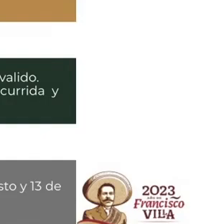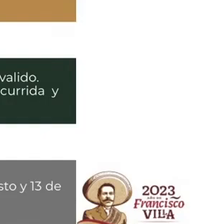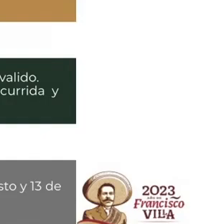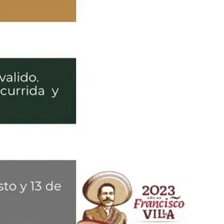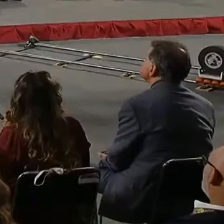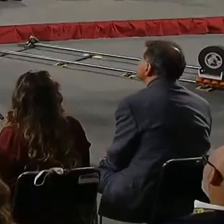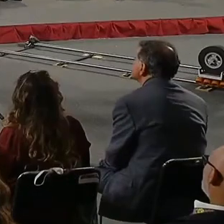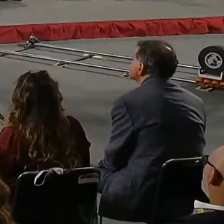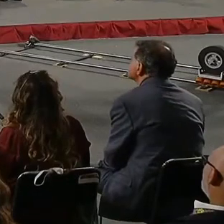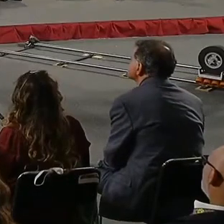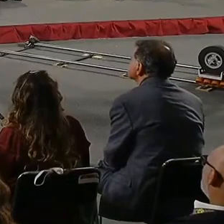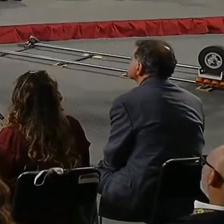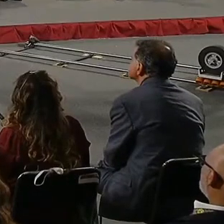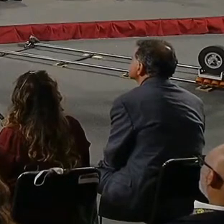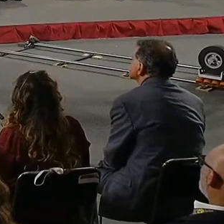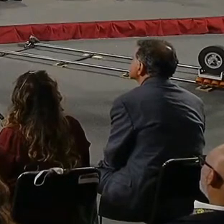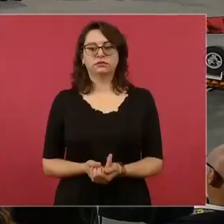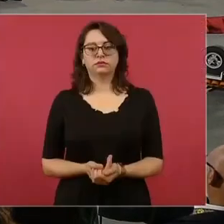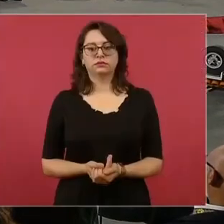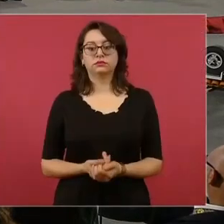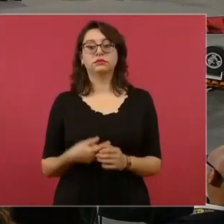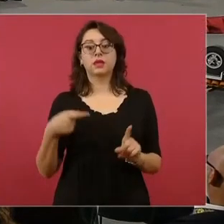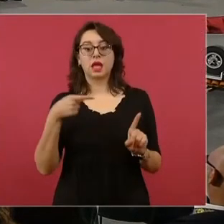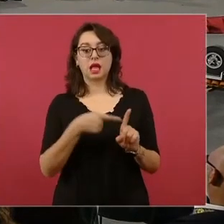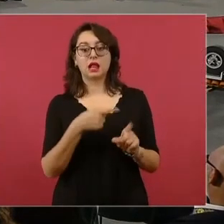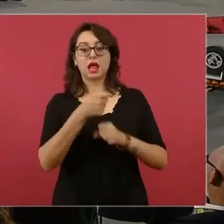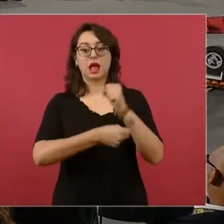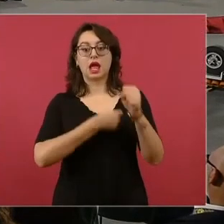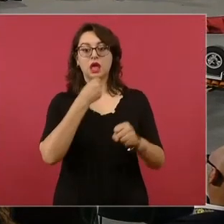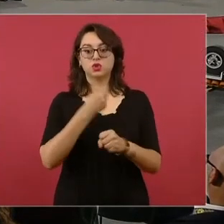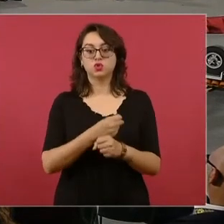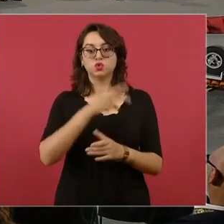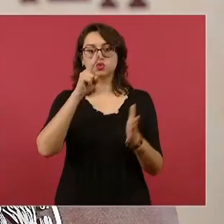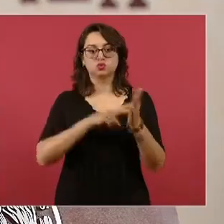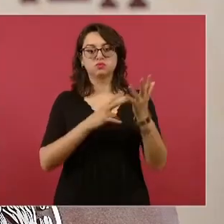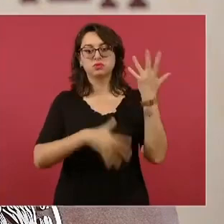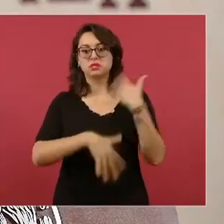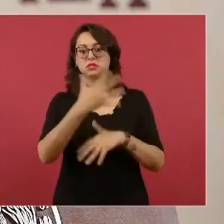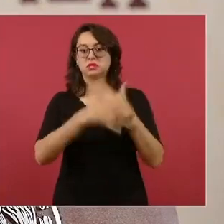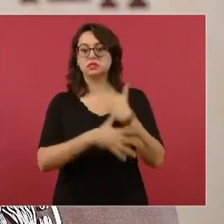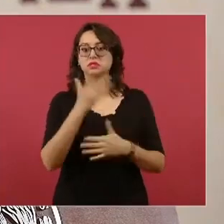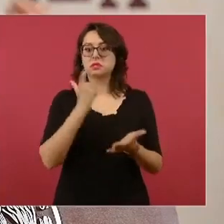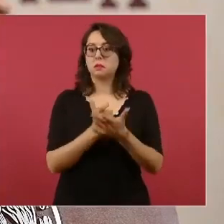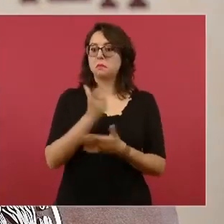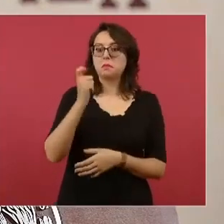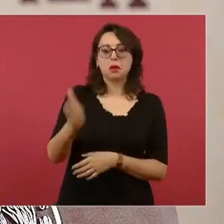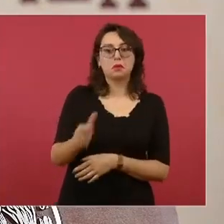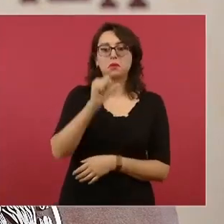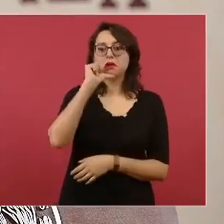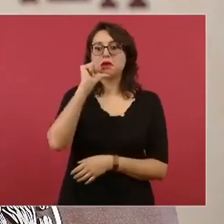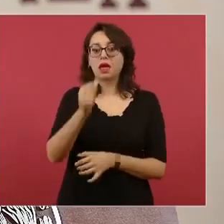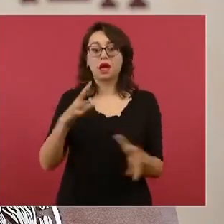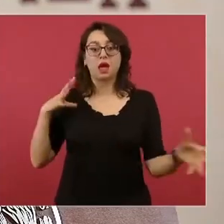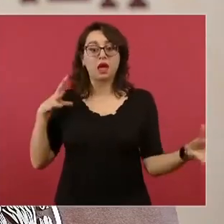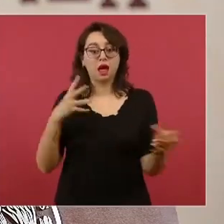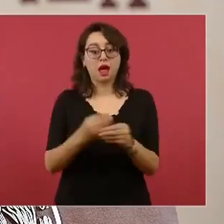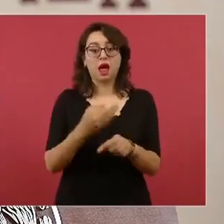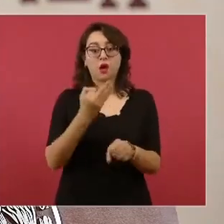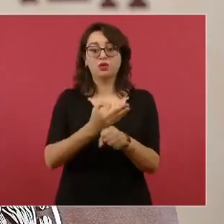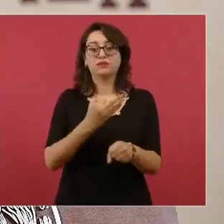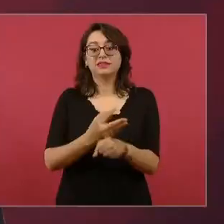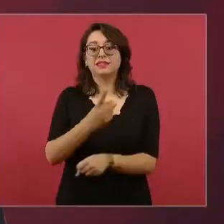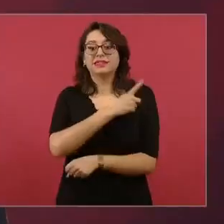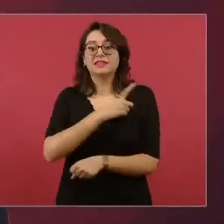desde el 2015 y que actualmente serían 342 millones de pesos con las actualizaciones